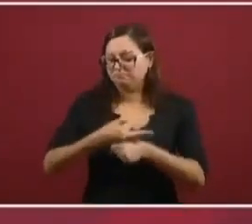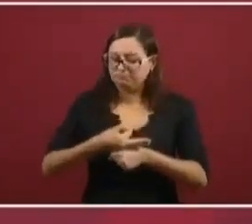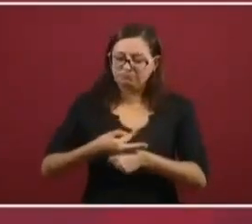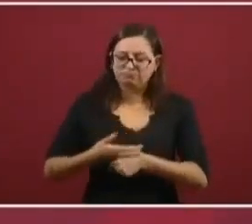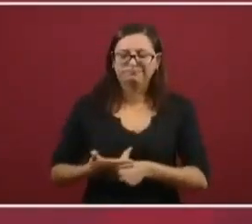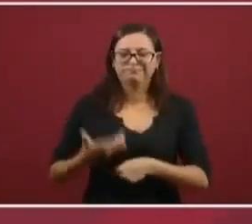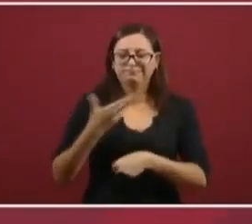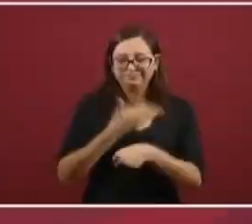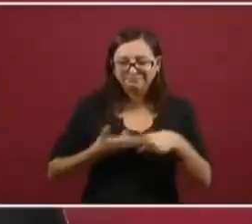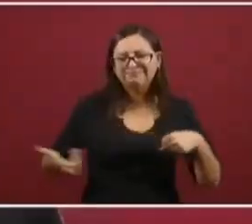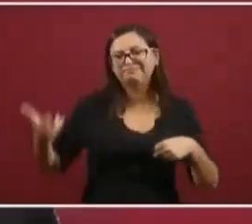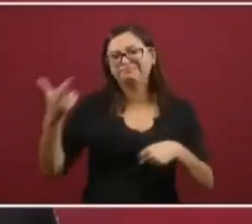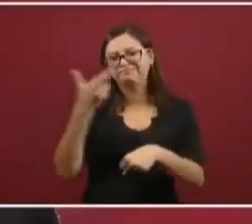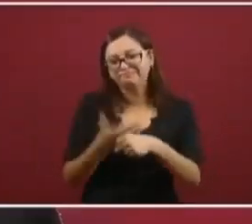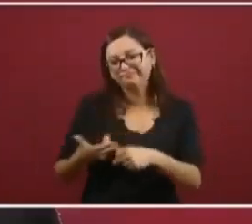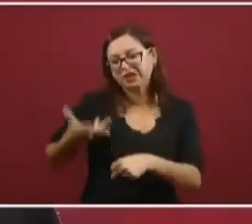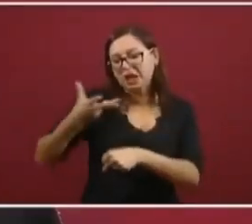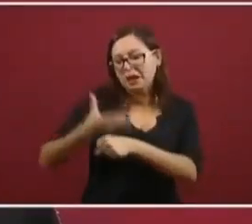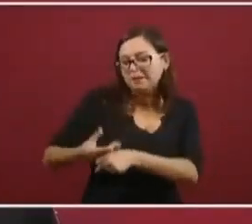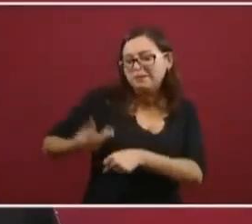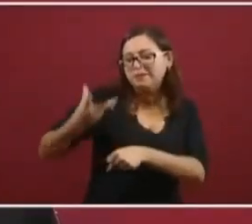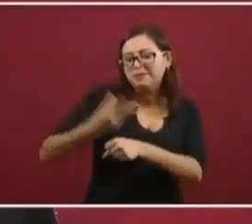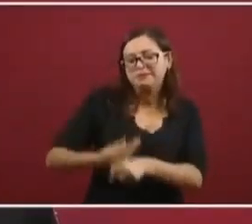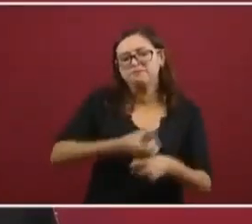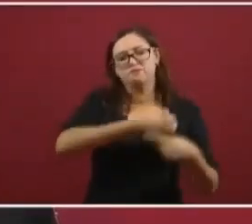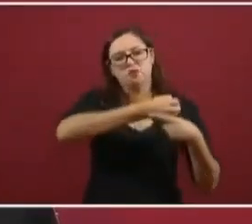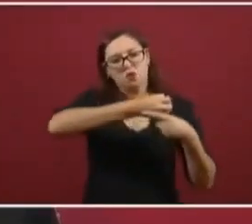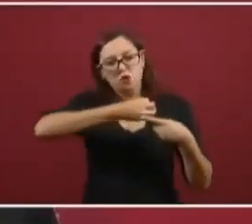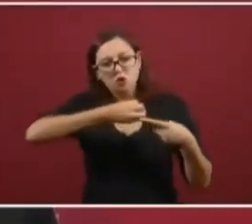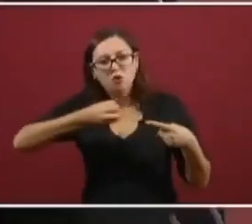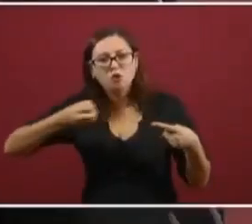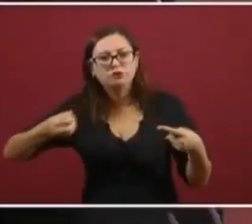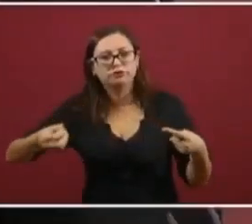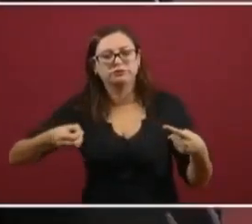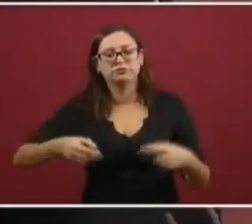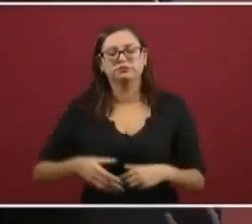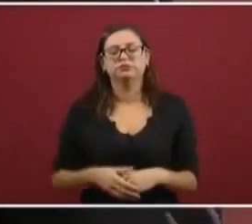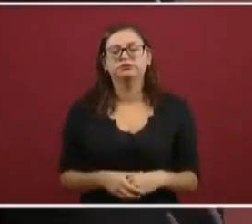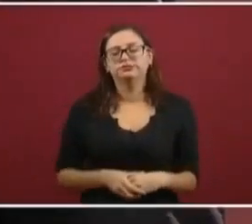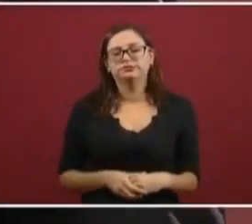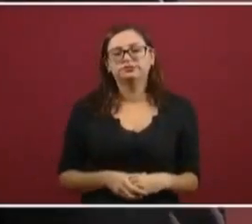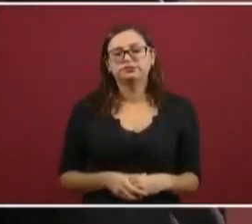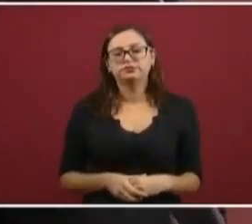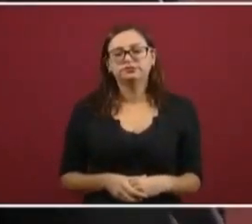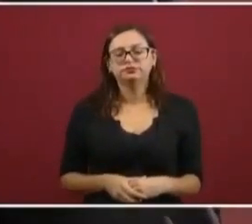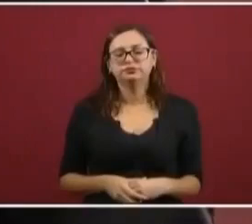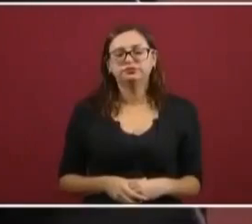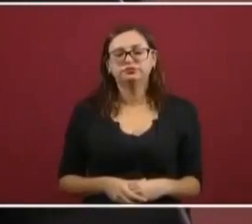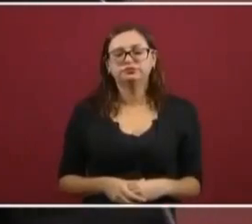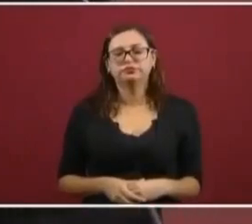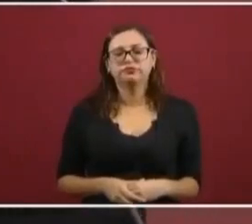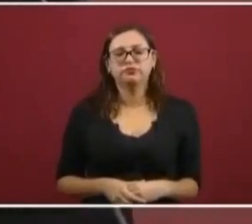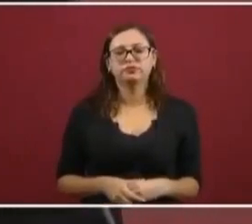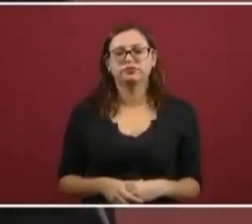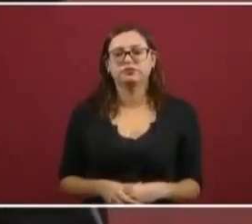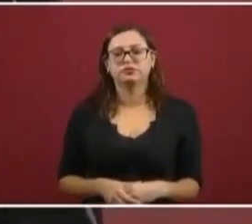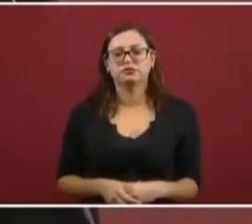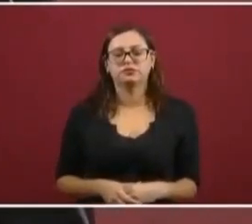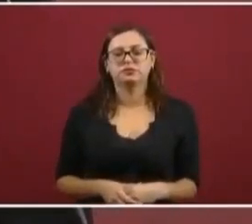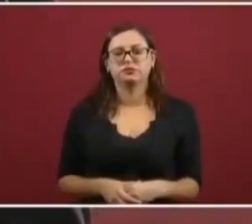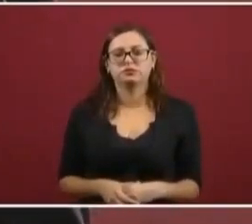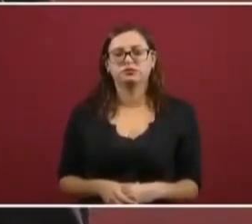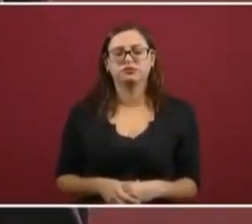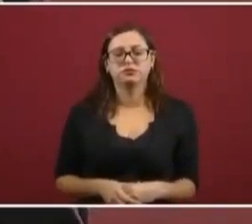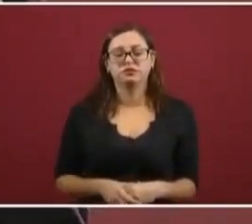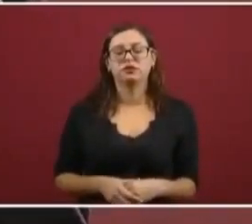están regularizando y se va a crear en la